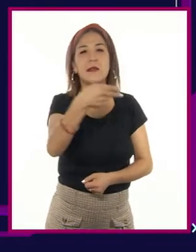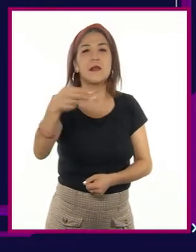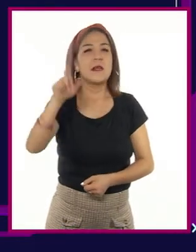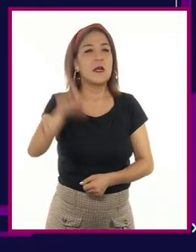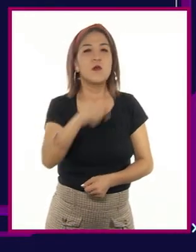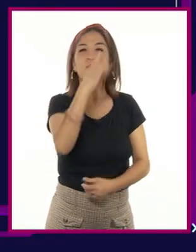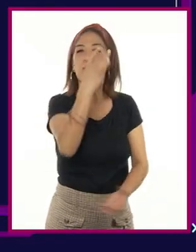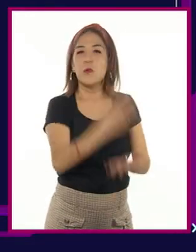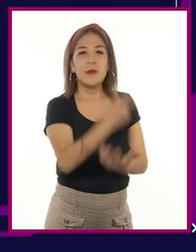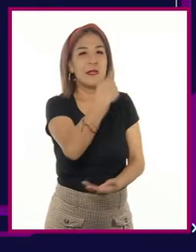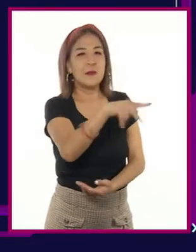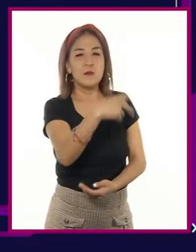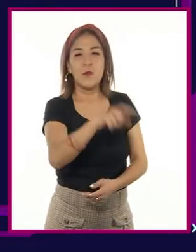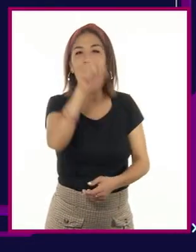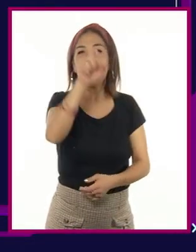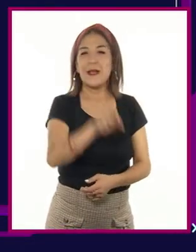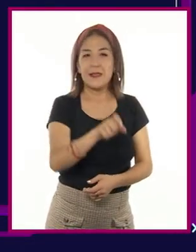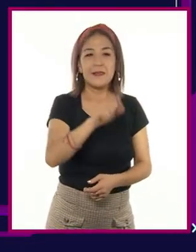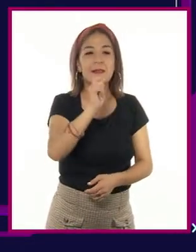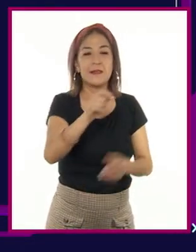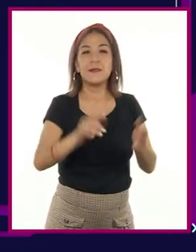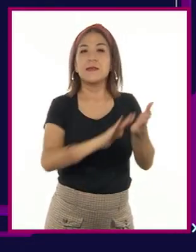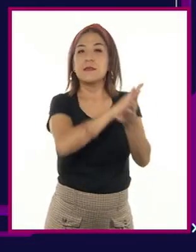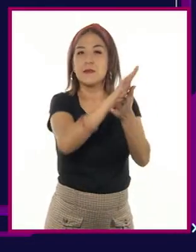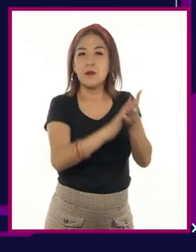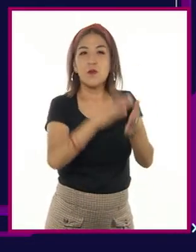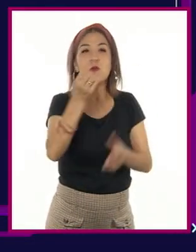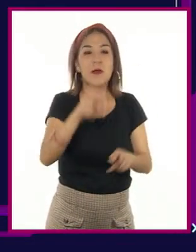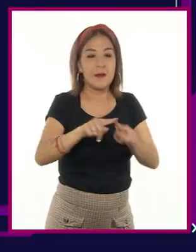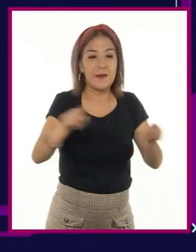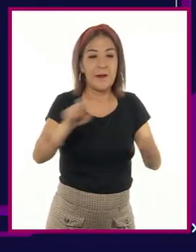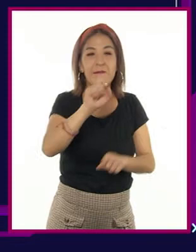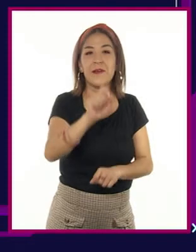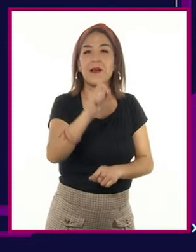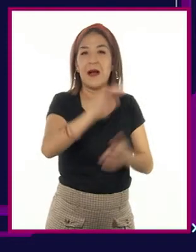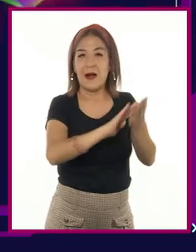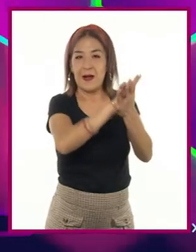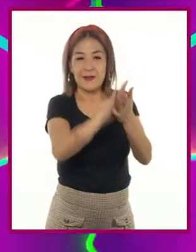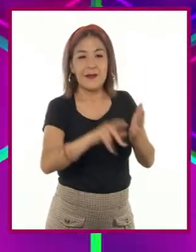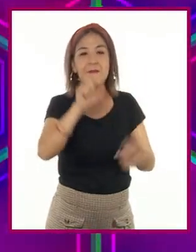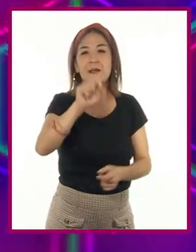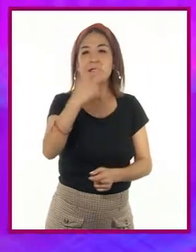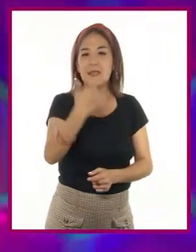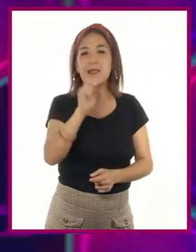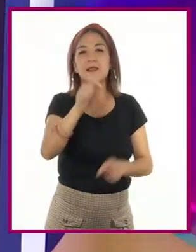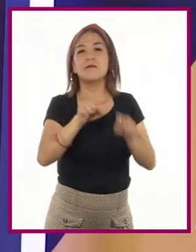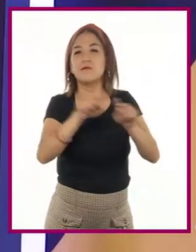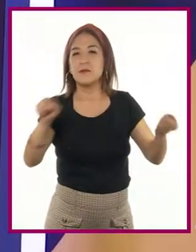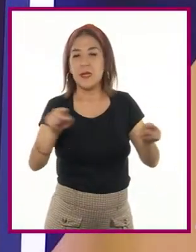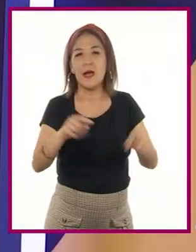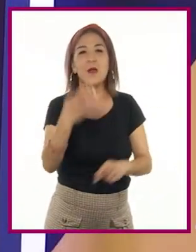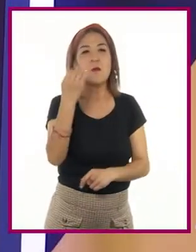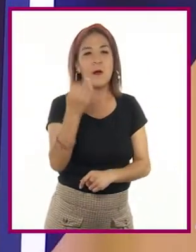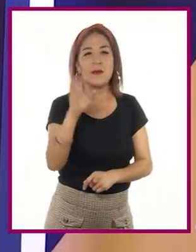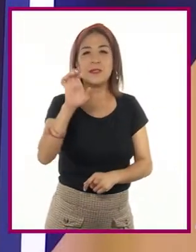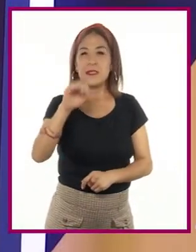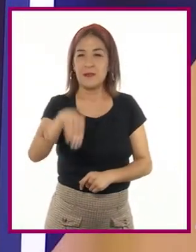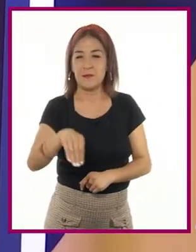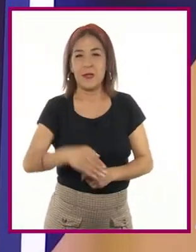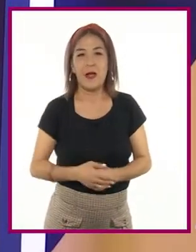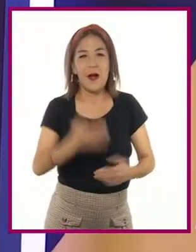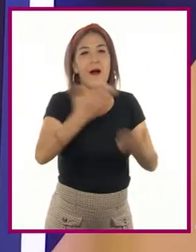caso en que el triángulo tiene un área de 27 centímetros cuadrados y 9 centímetros de altura ahora